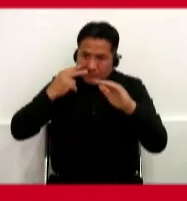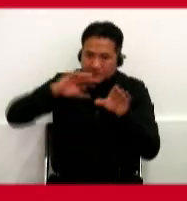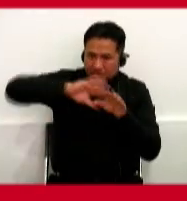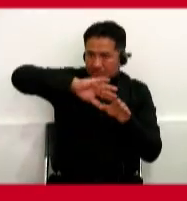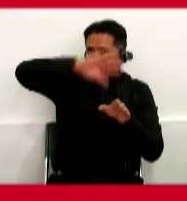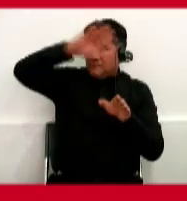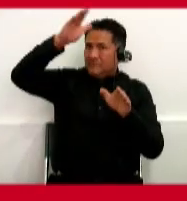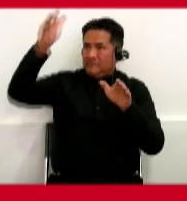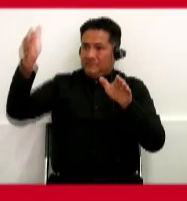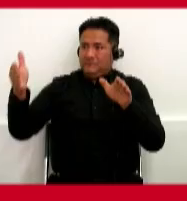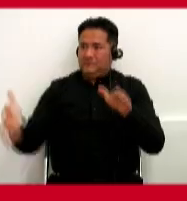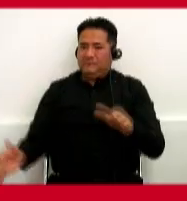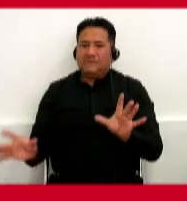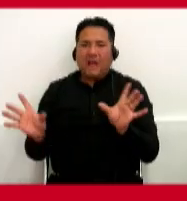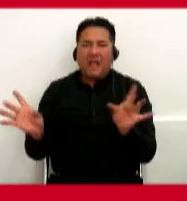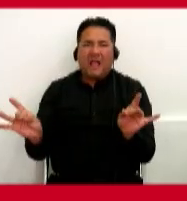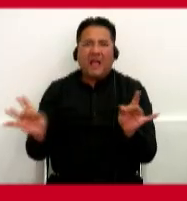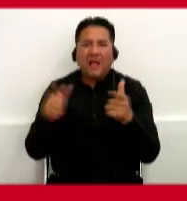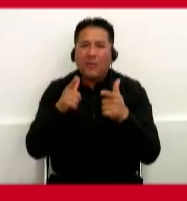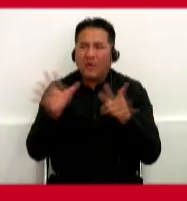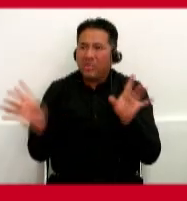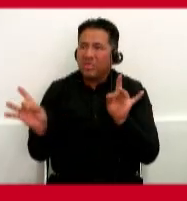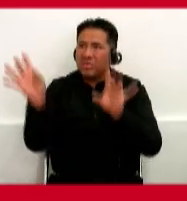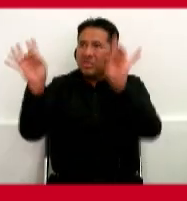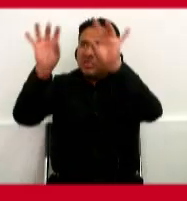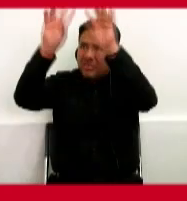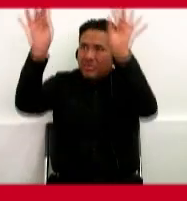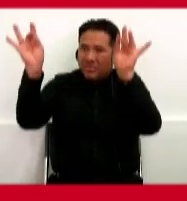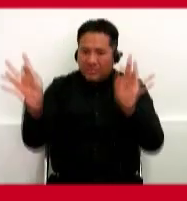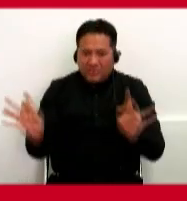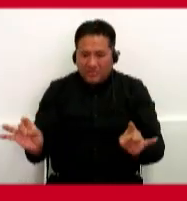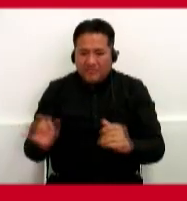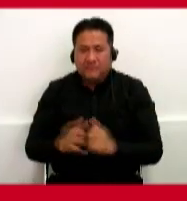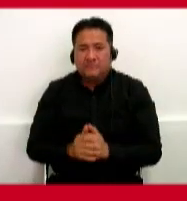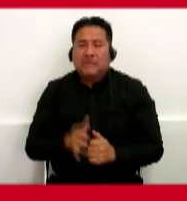condiciones geomecánicas, geológicas que tenemos en Andaichagua.